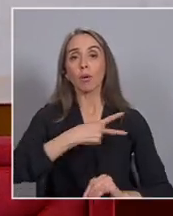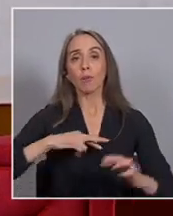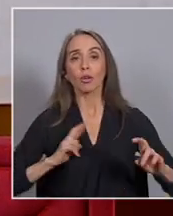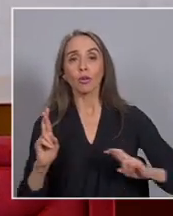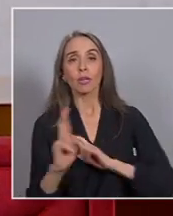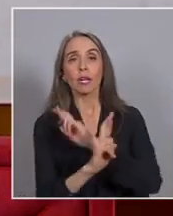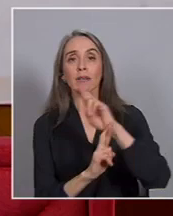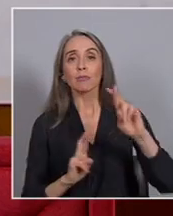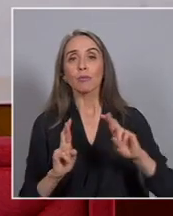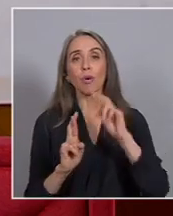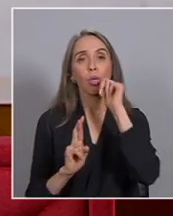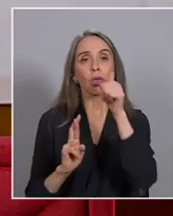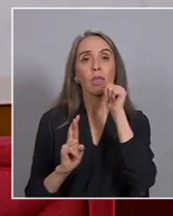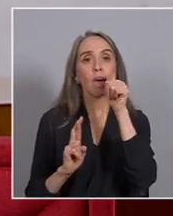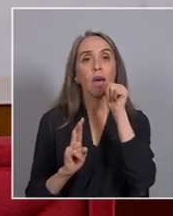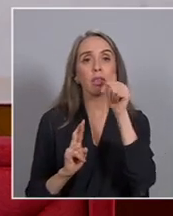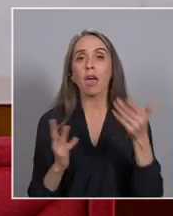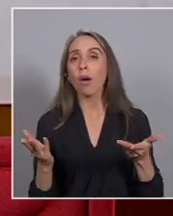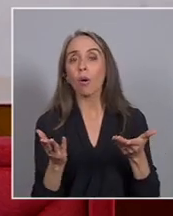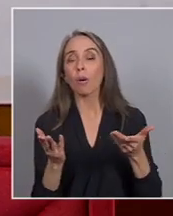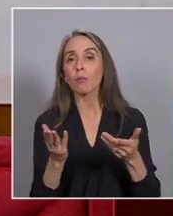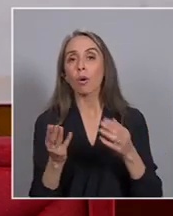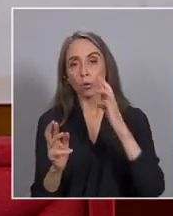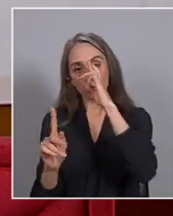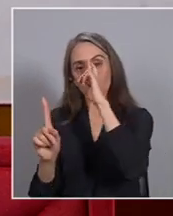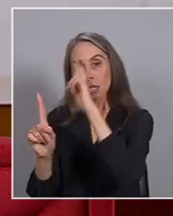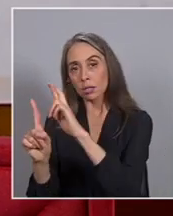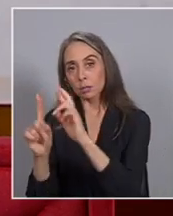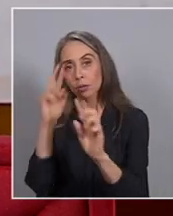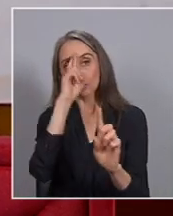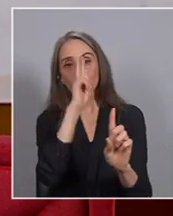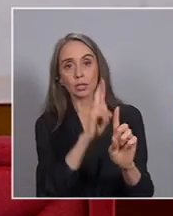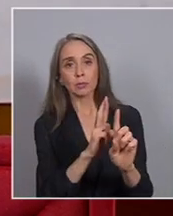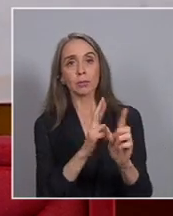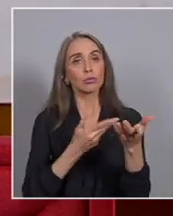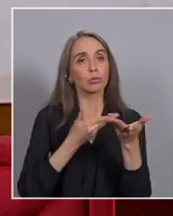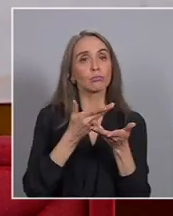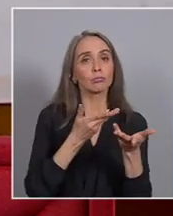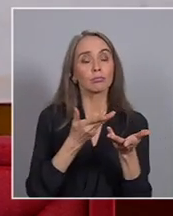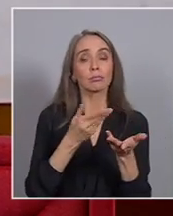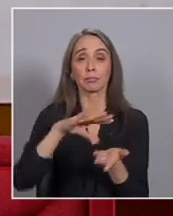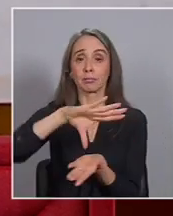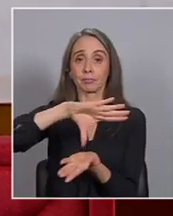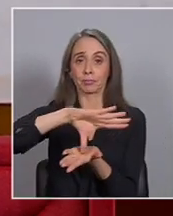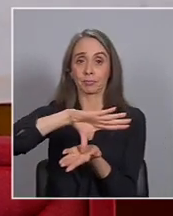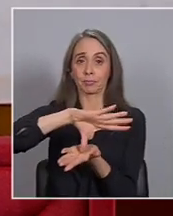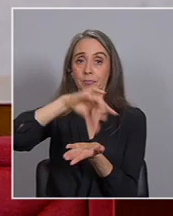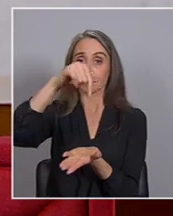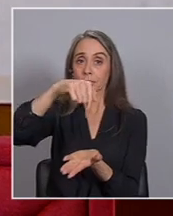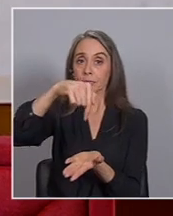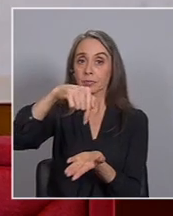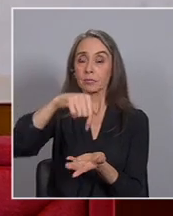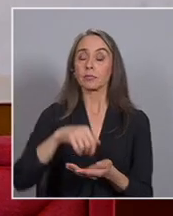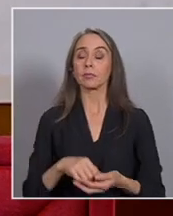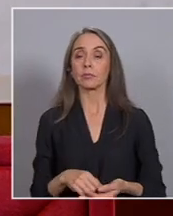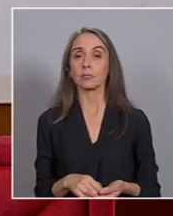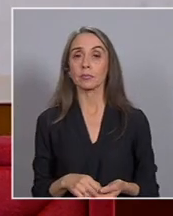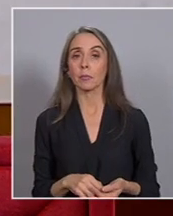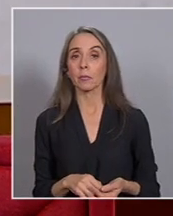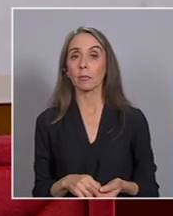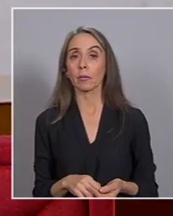convivencia cotidiana y el respeto mutuo. En un país